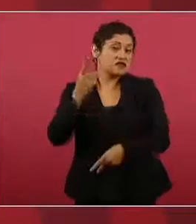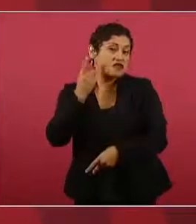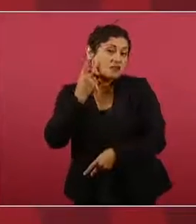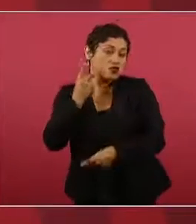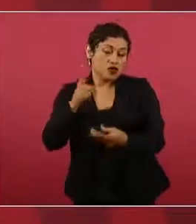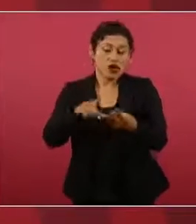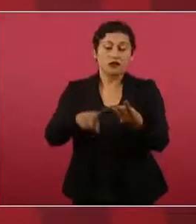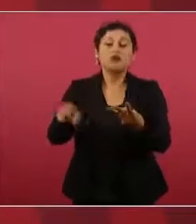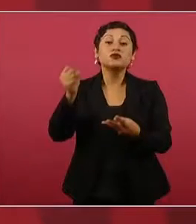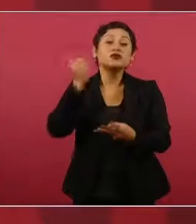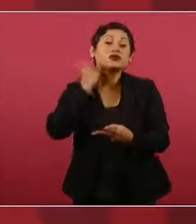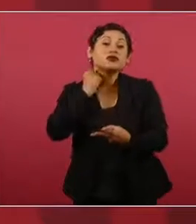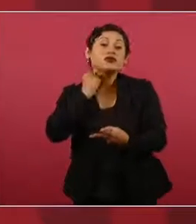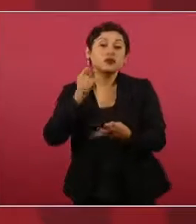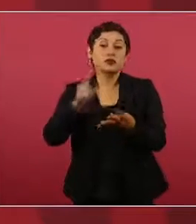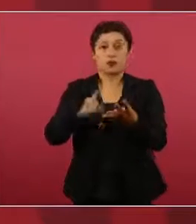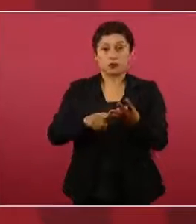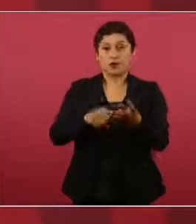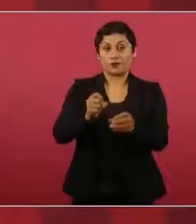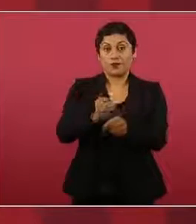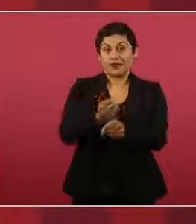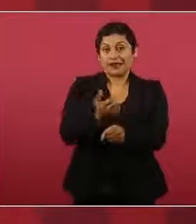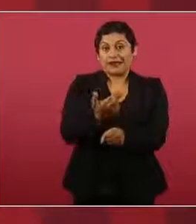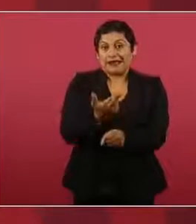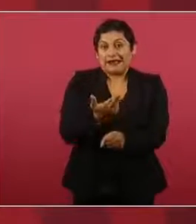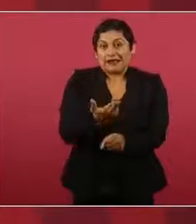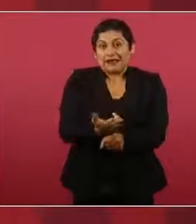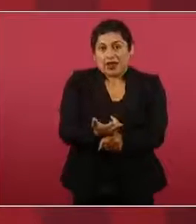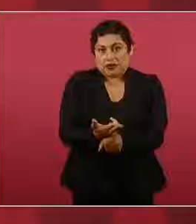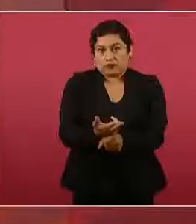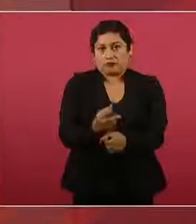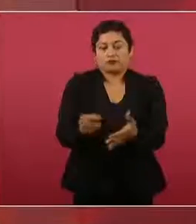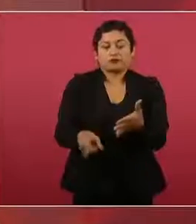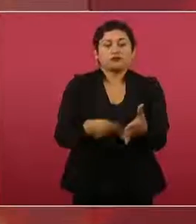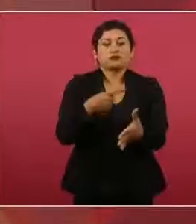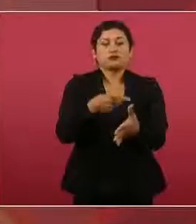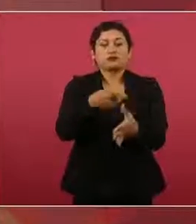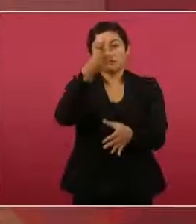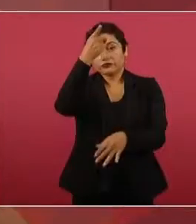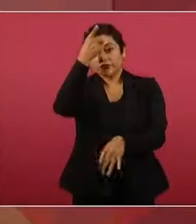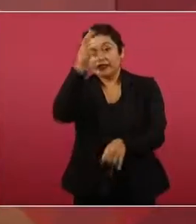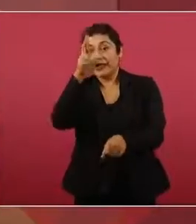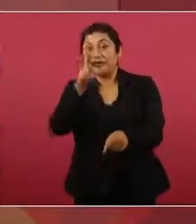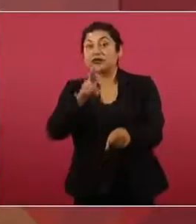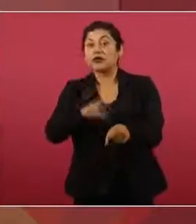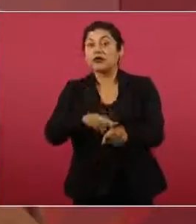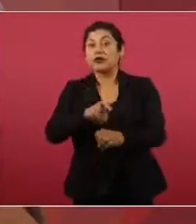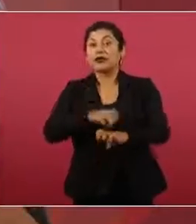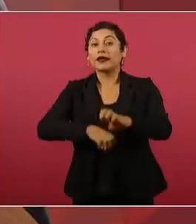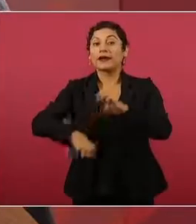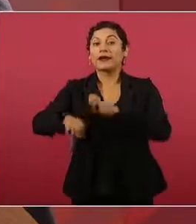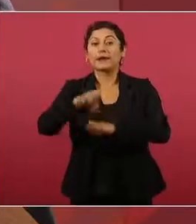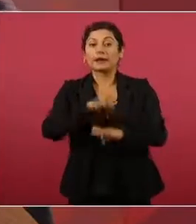un secretario del Ejecutivo, un director de una empresa paraestatal,